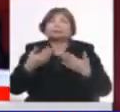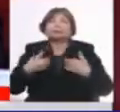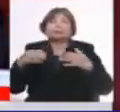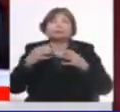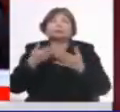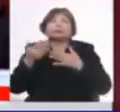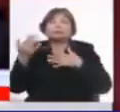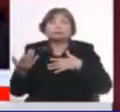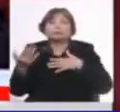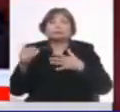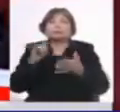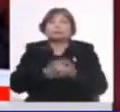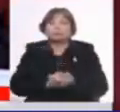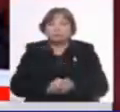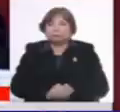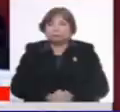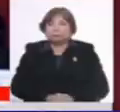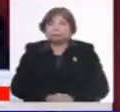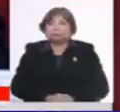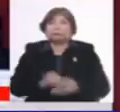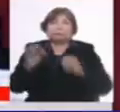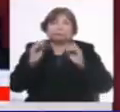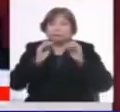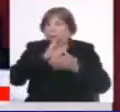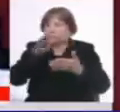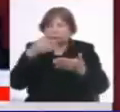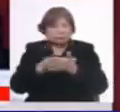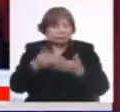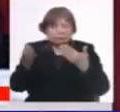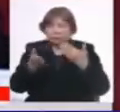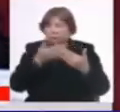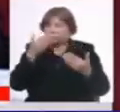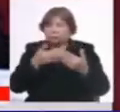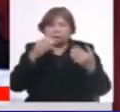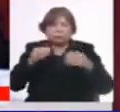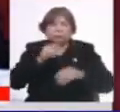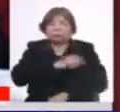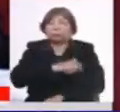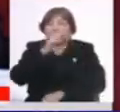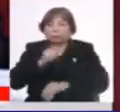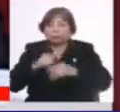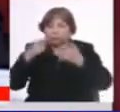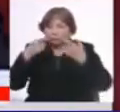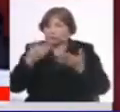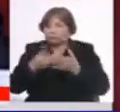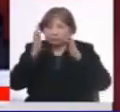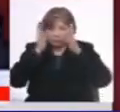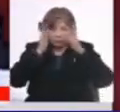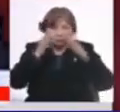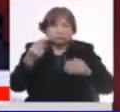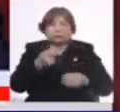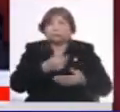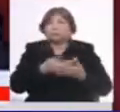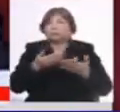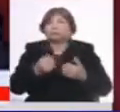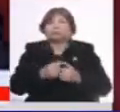hacer esperar? Hay que darle todas las facilidades. Si es que Tacna vive del turismo, pues hay que atender